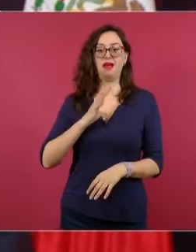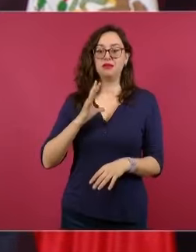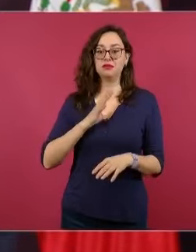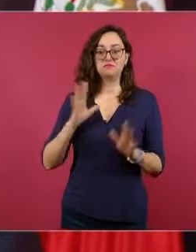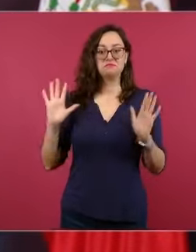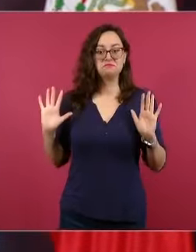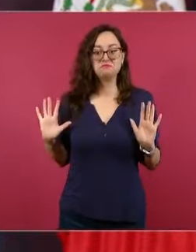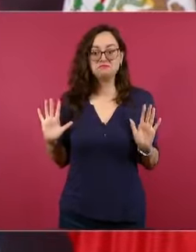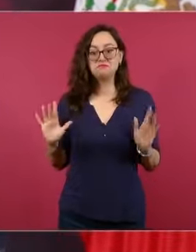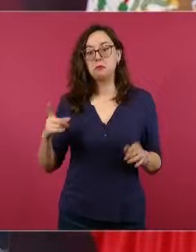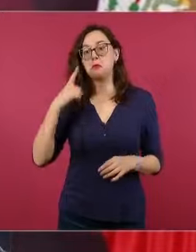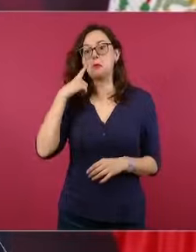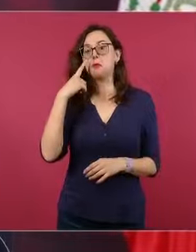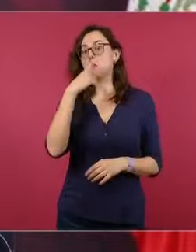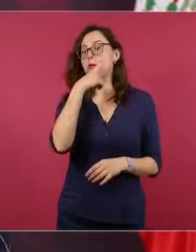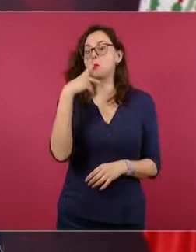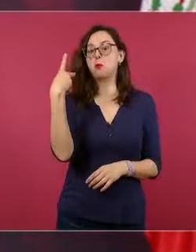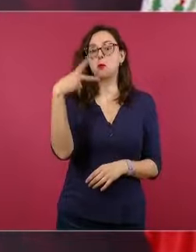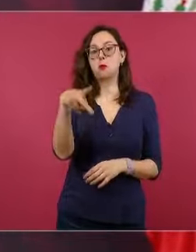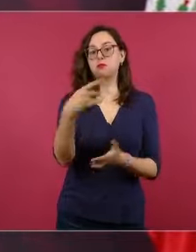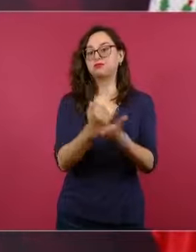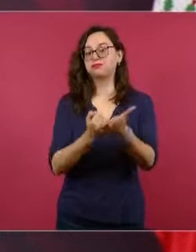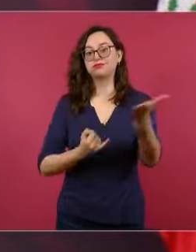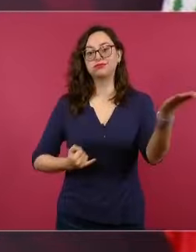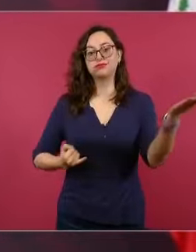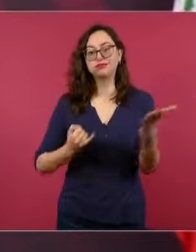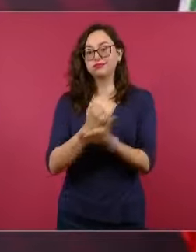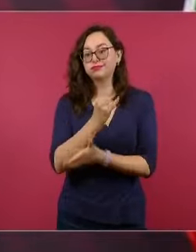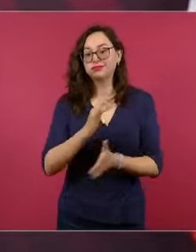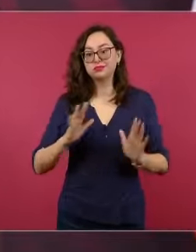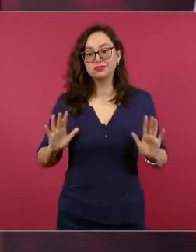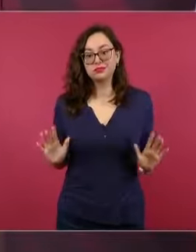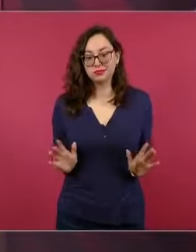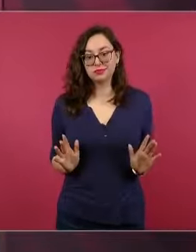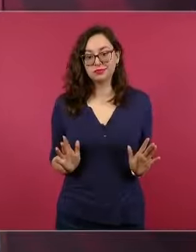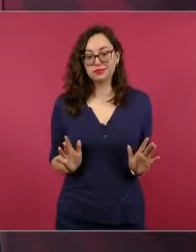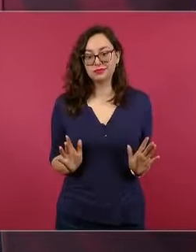subrayamos es que el pueblo de México est en su mejor